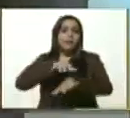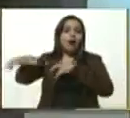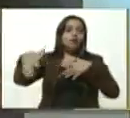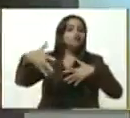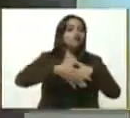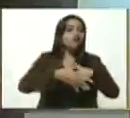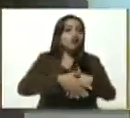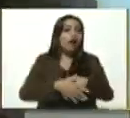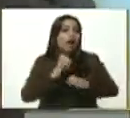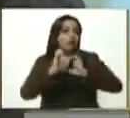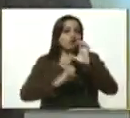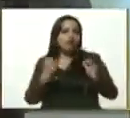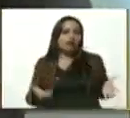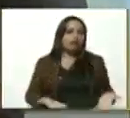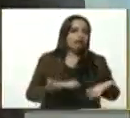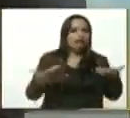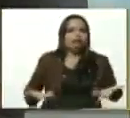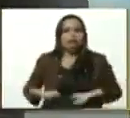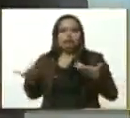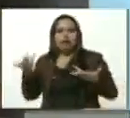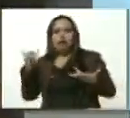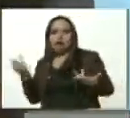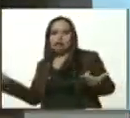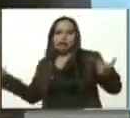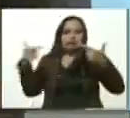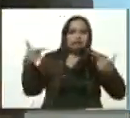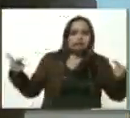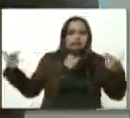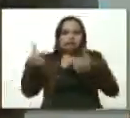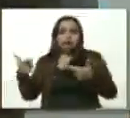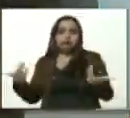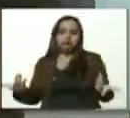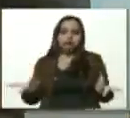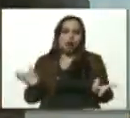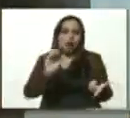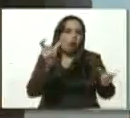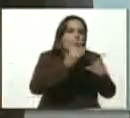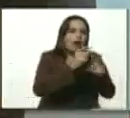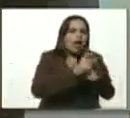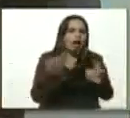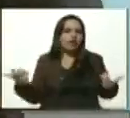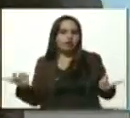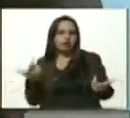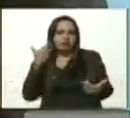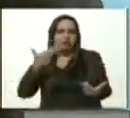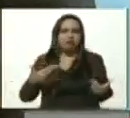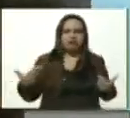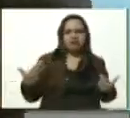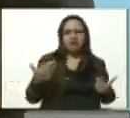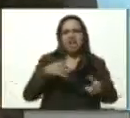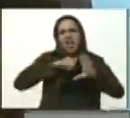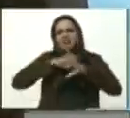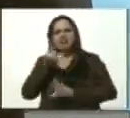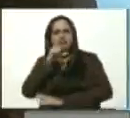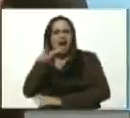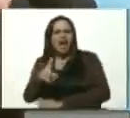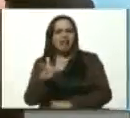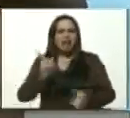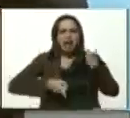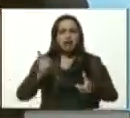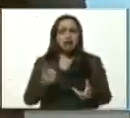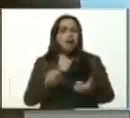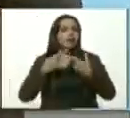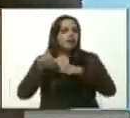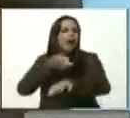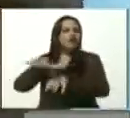se exaltan los ánimos y se trata entonces de desprestigiar a lo otro candidato y hablar mal del otro candidato, pero en general